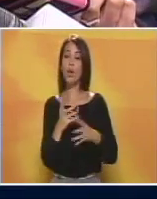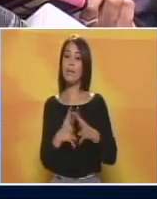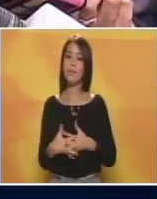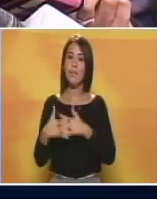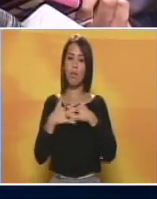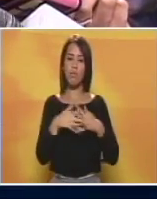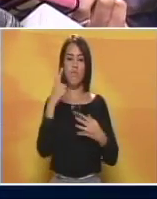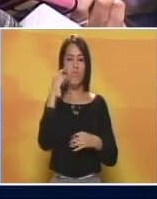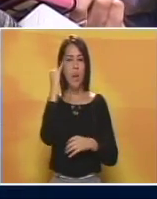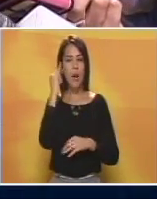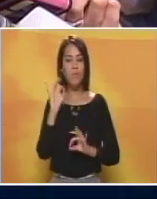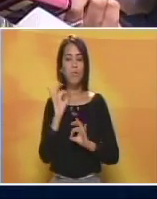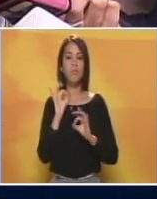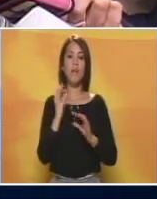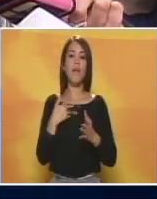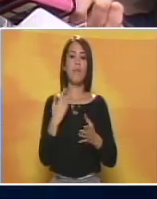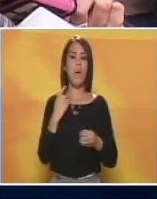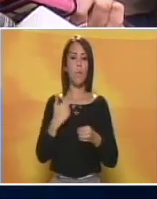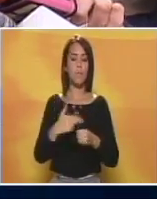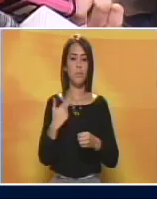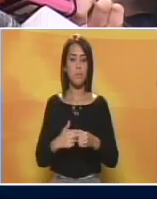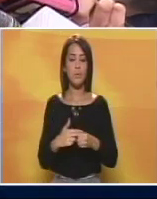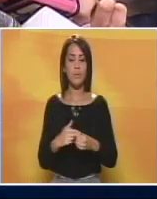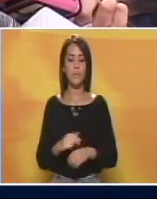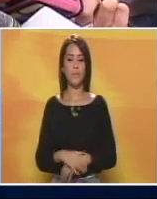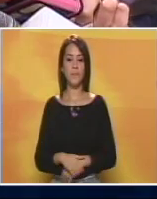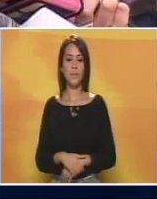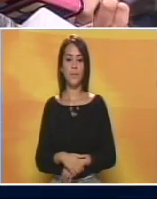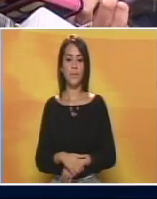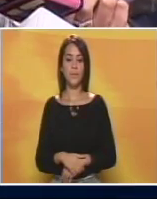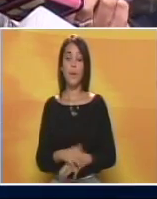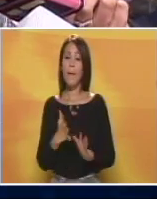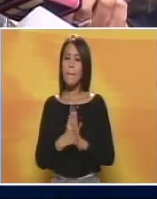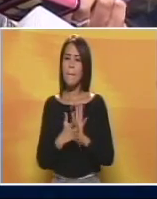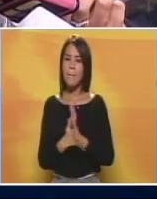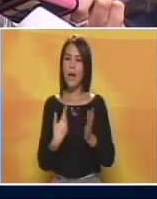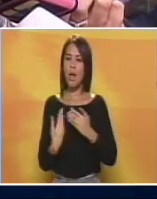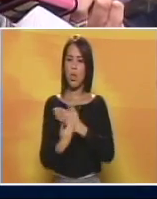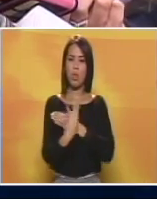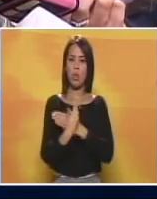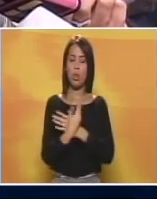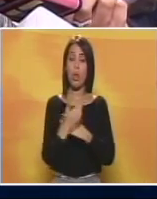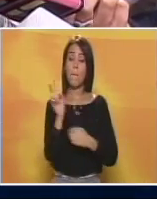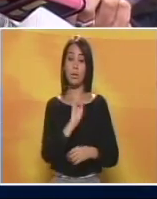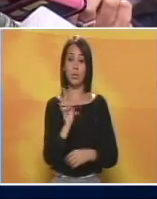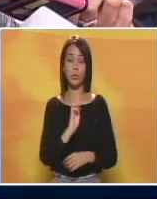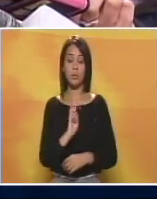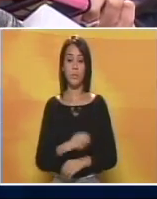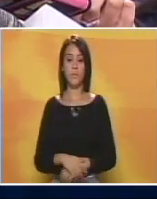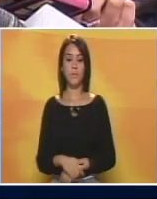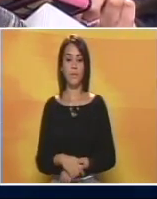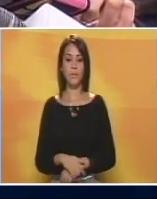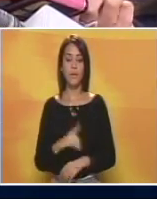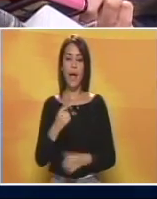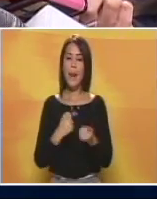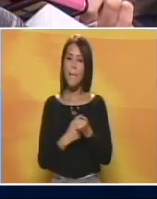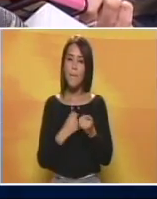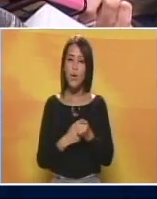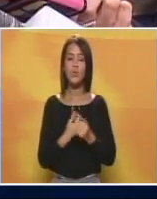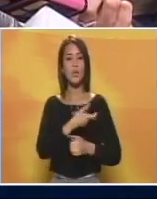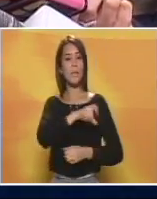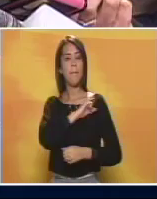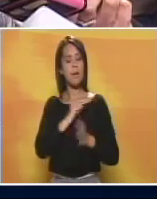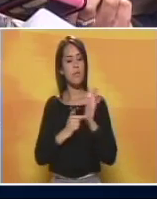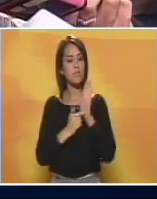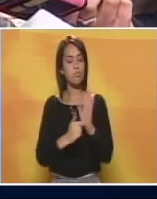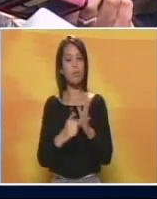contempla la idea de acudir a embargos petroleros para intensificar lo que a su juicio son ataques contra Venezuela. Referente al respaldo que España ha